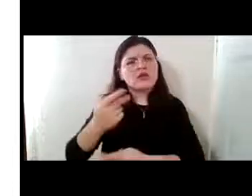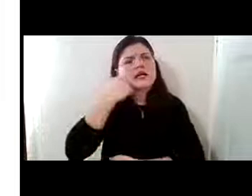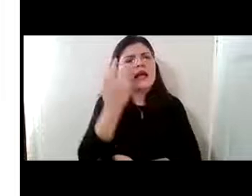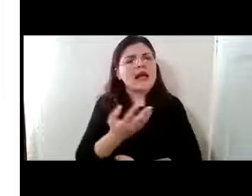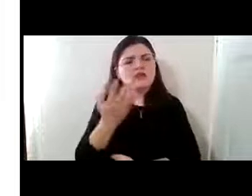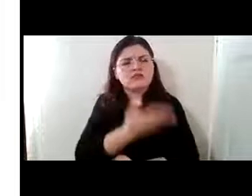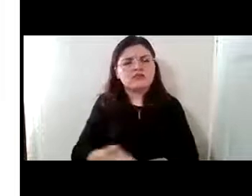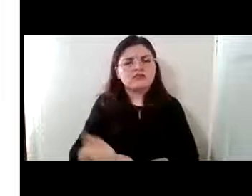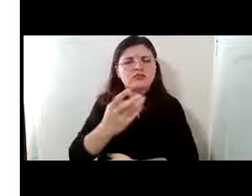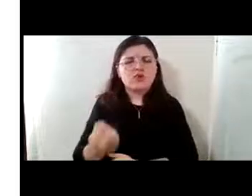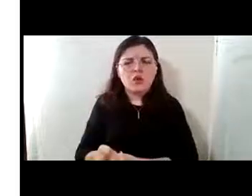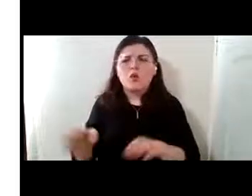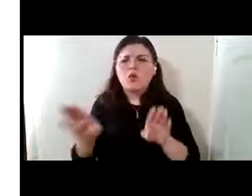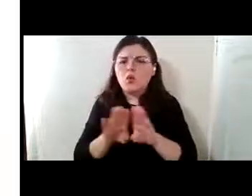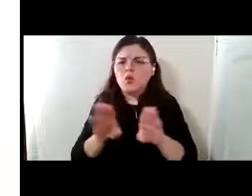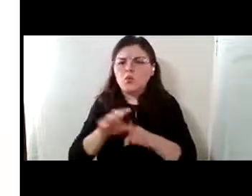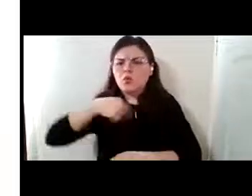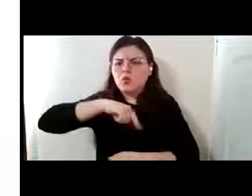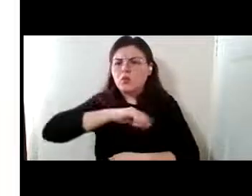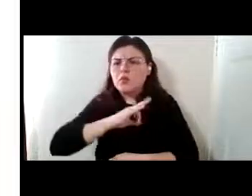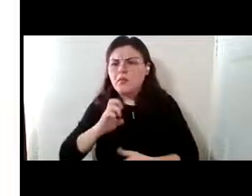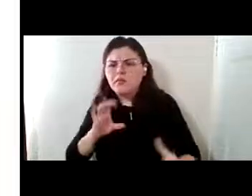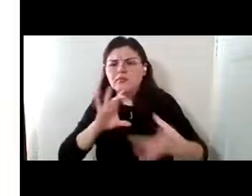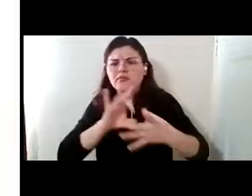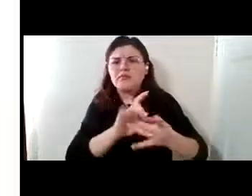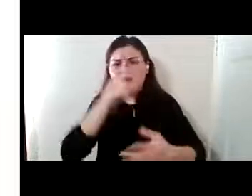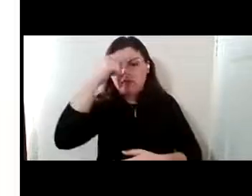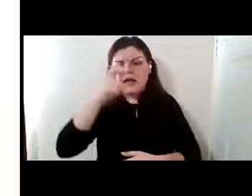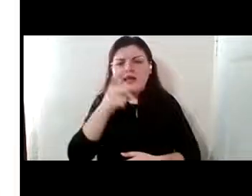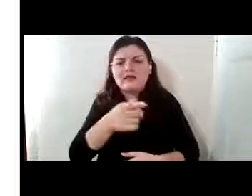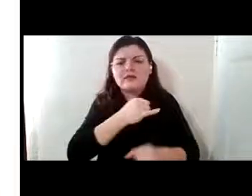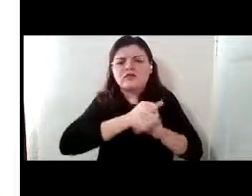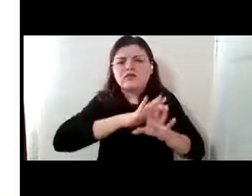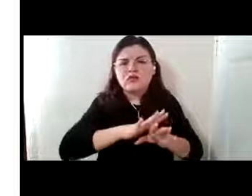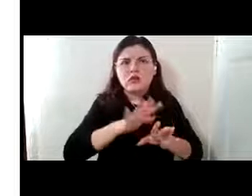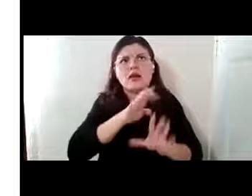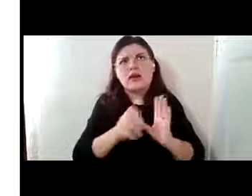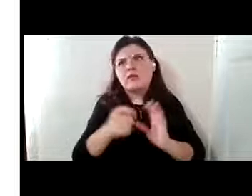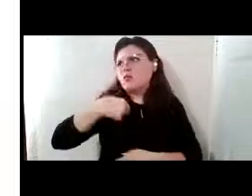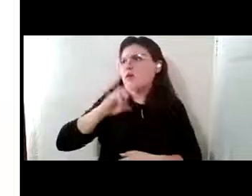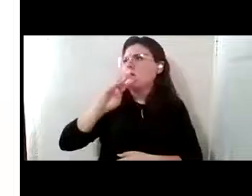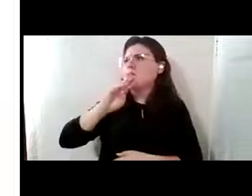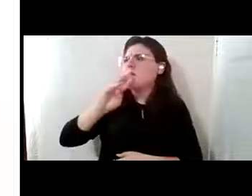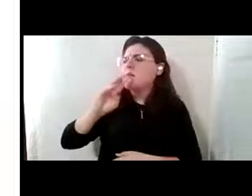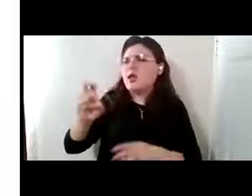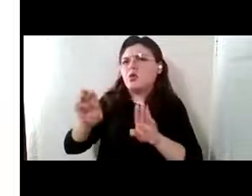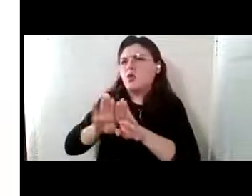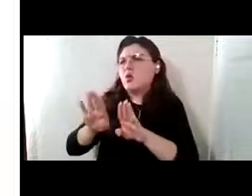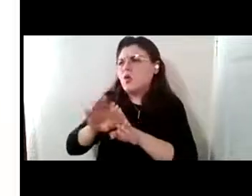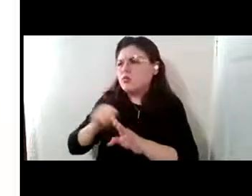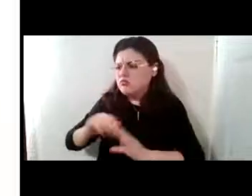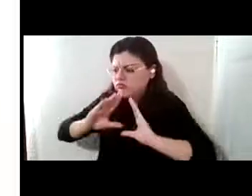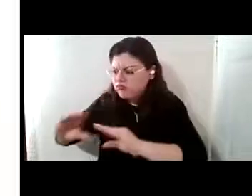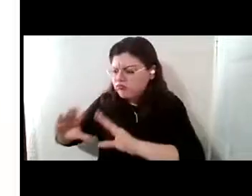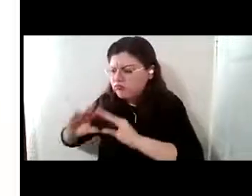incidimos nosotros en esta formación? Me refiero a yo como mamá, ¿qué tanto incido? Yo como papá, ¿qué tanto